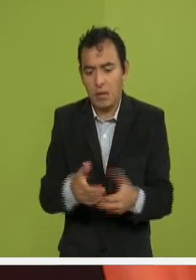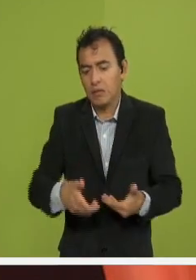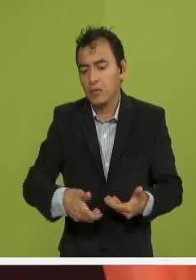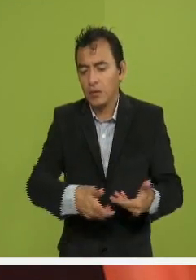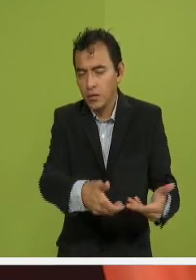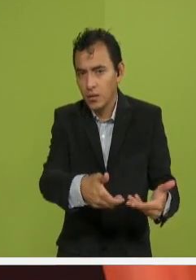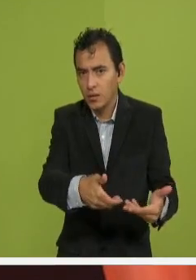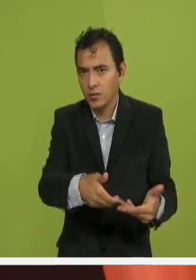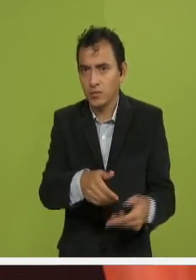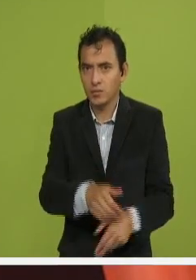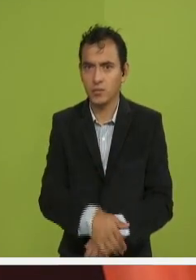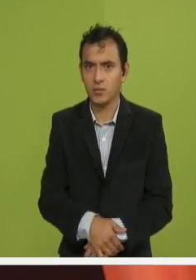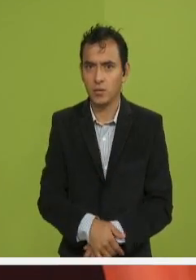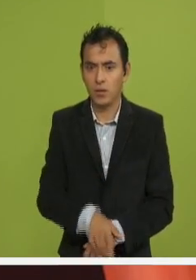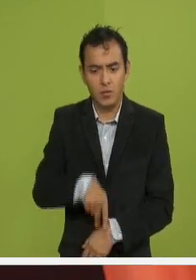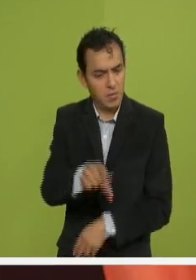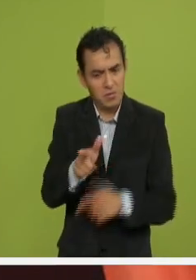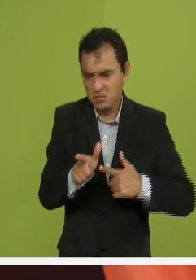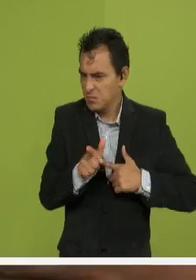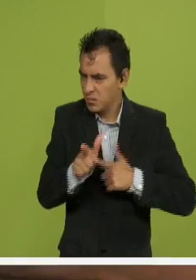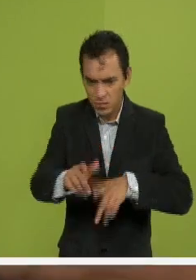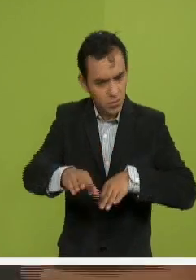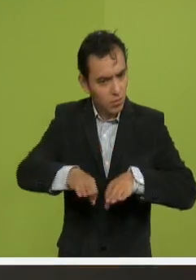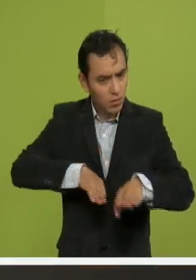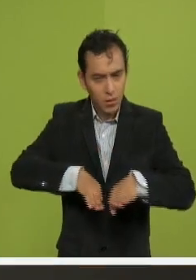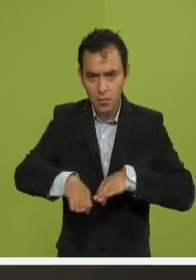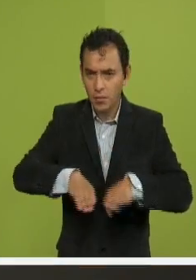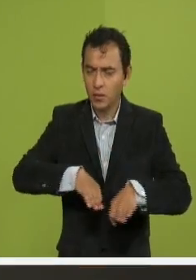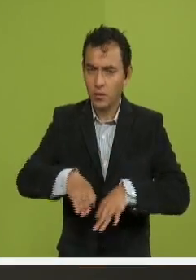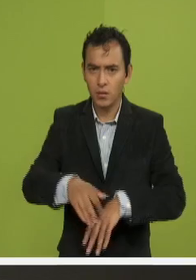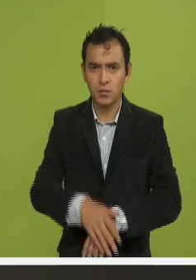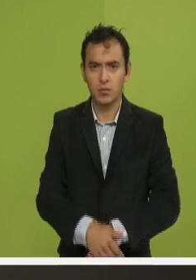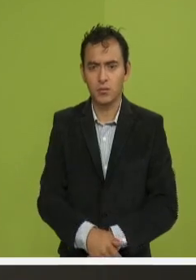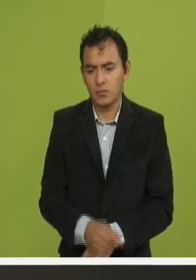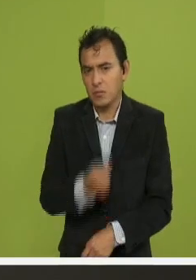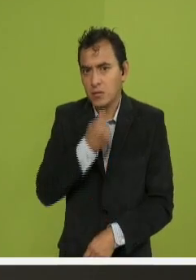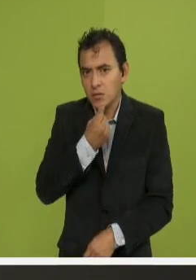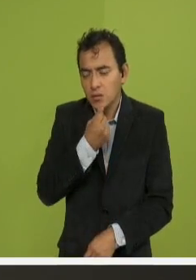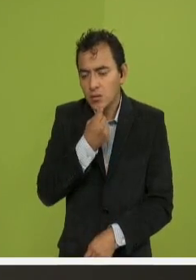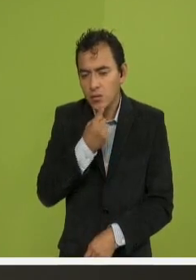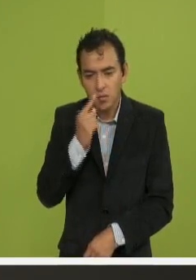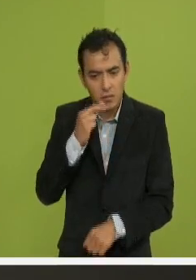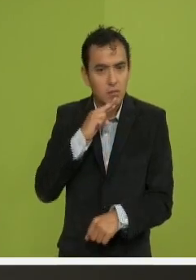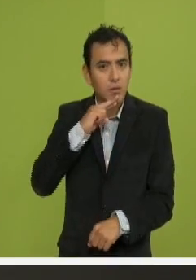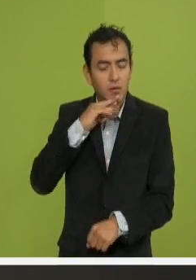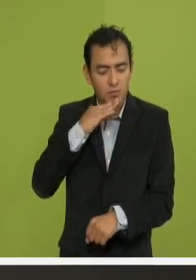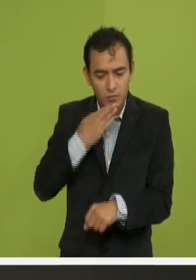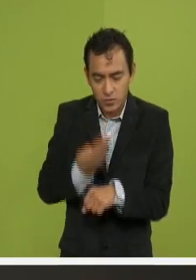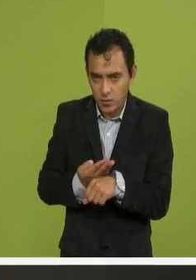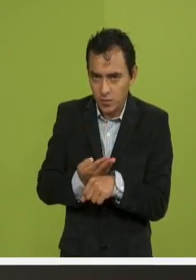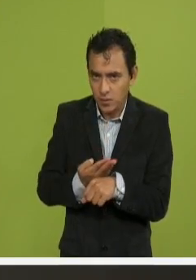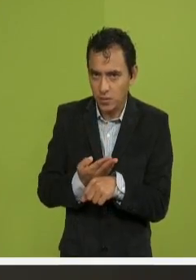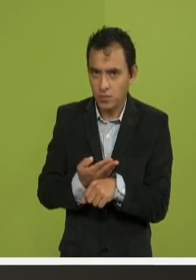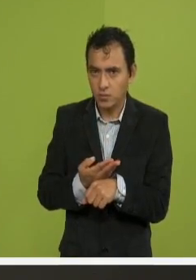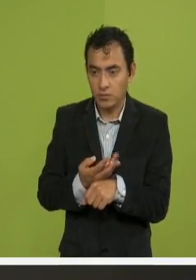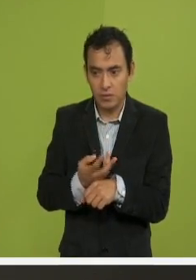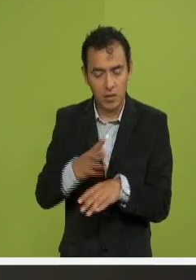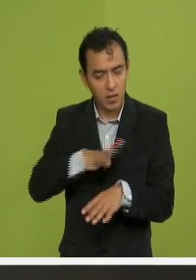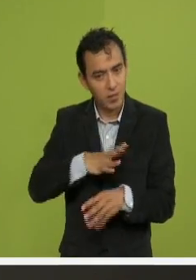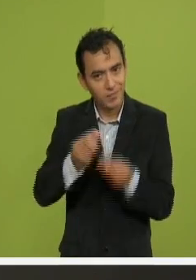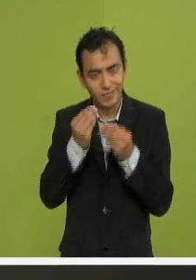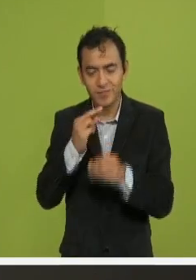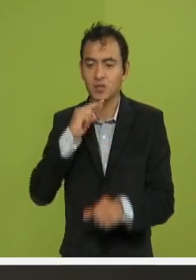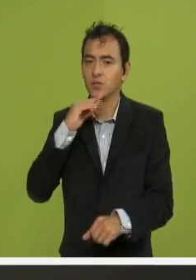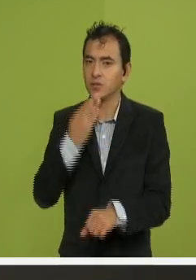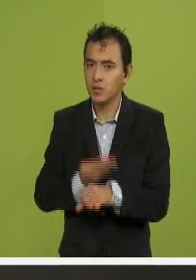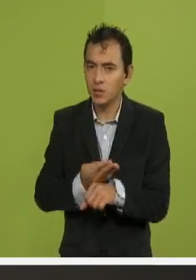Yo creo que... Pero no deja de ser un trabajo. Claro, no deja de ser un trabajo infantil, no deja de ser una responsabilidad, porque además les ponen muchas responsabilidades. Un